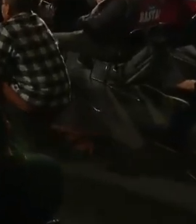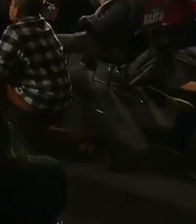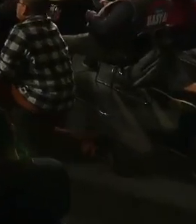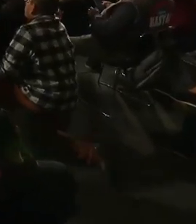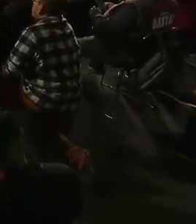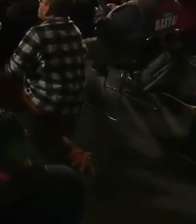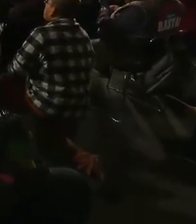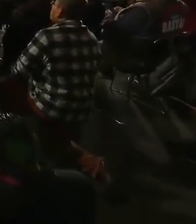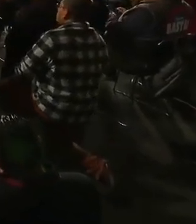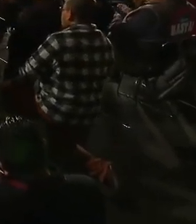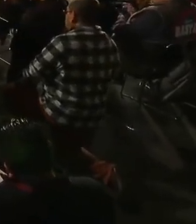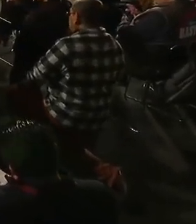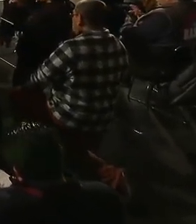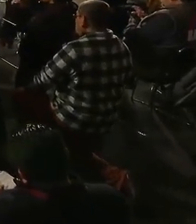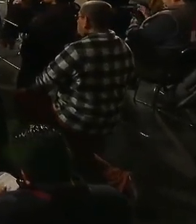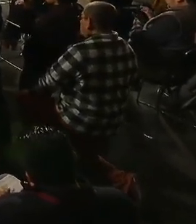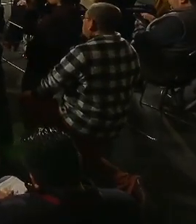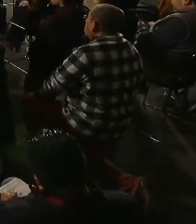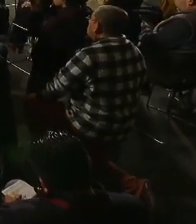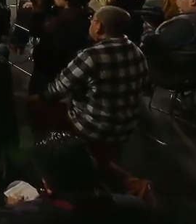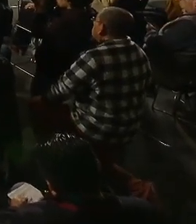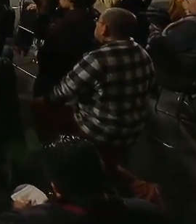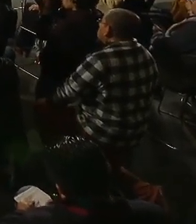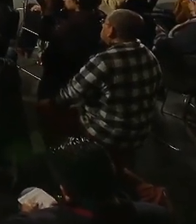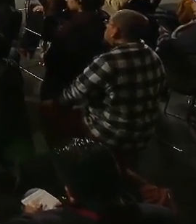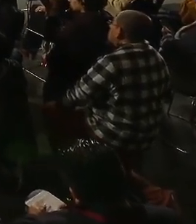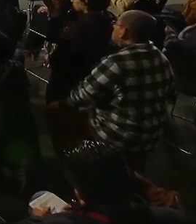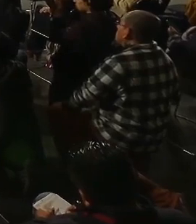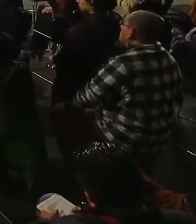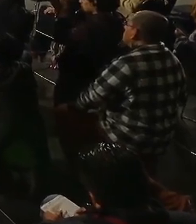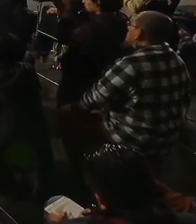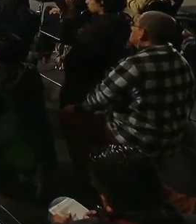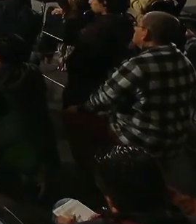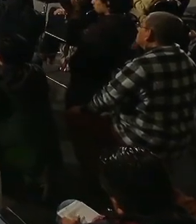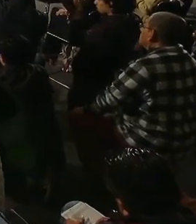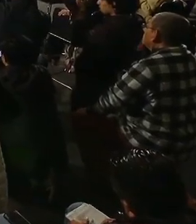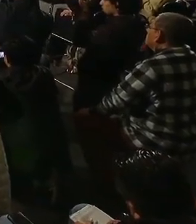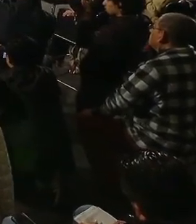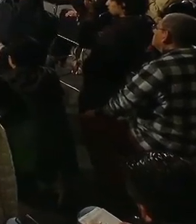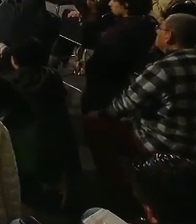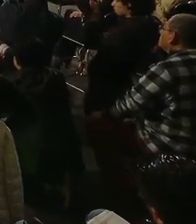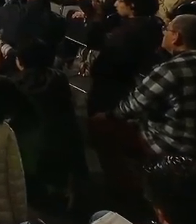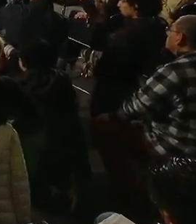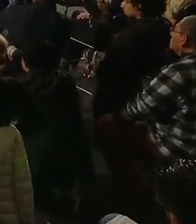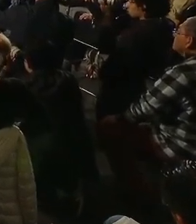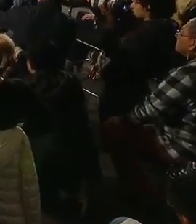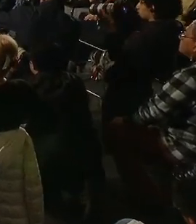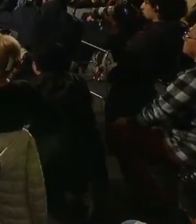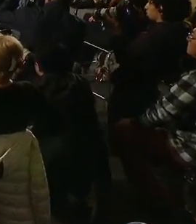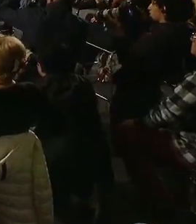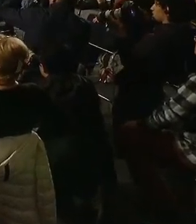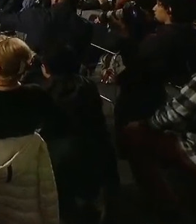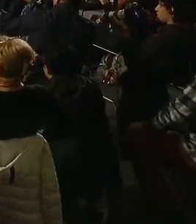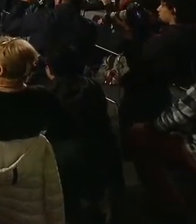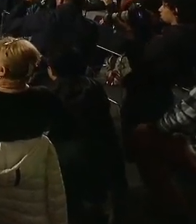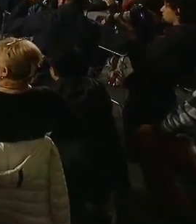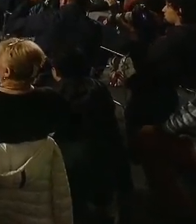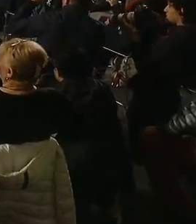Con su permiso, presidente, buenos días a todas y a todos. Vamos a presentar